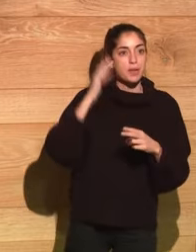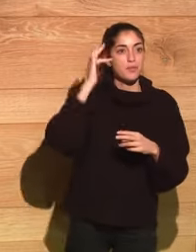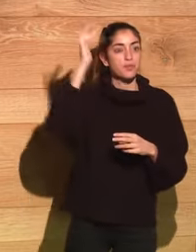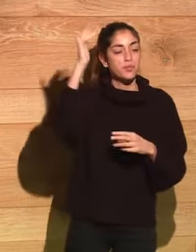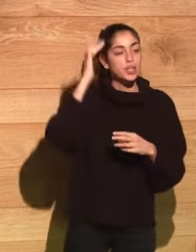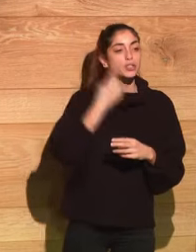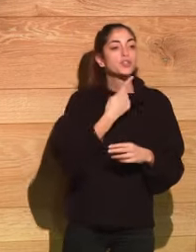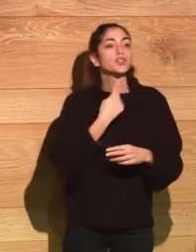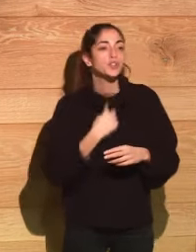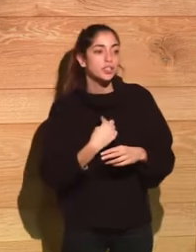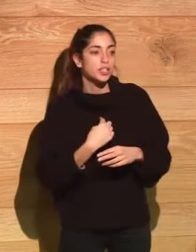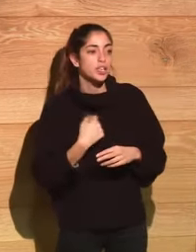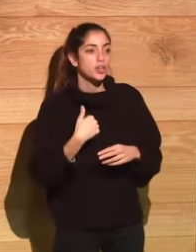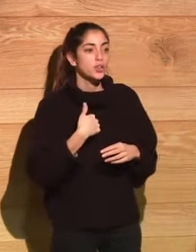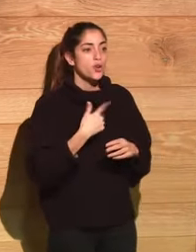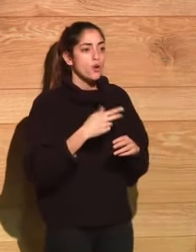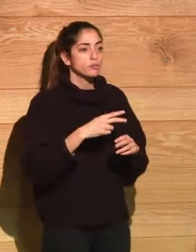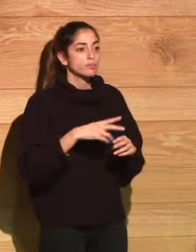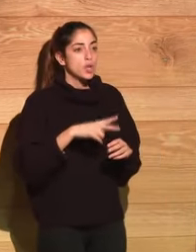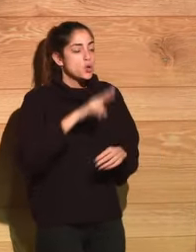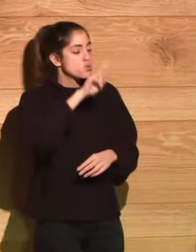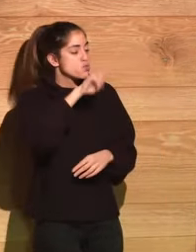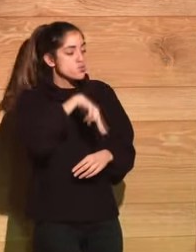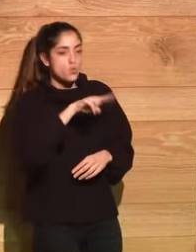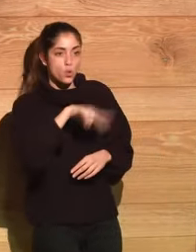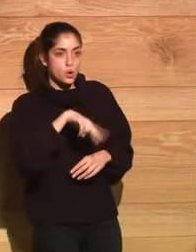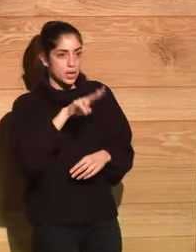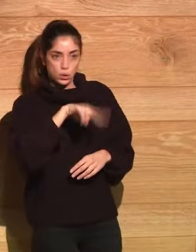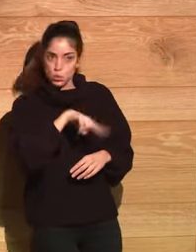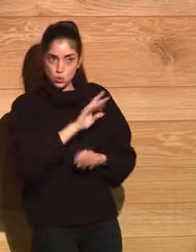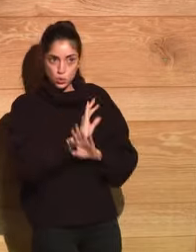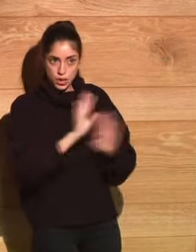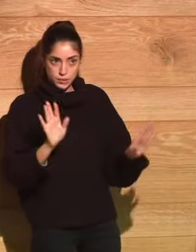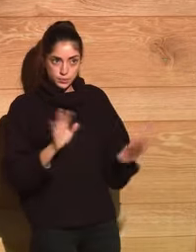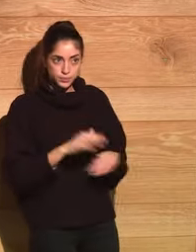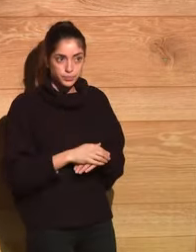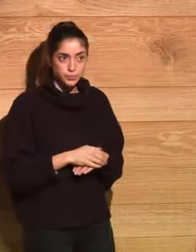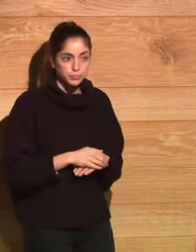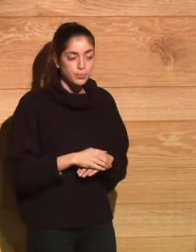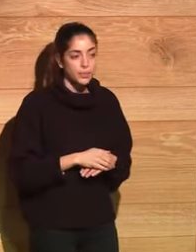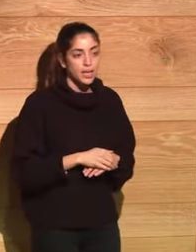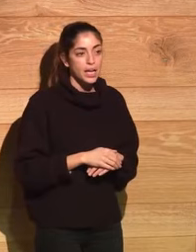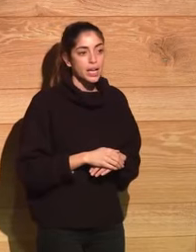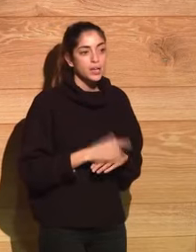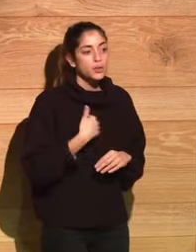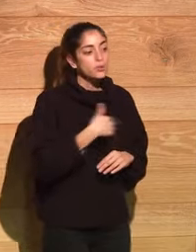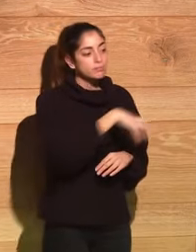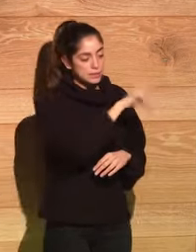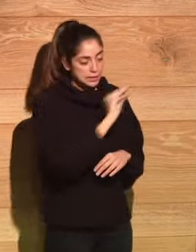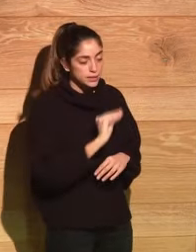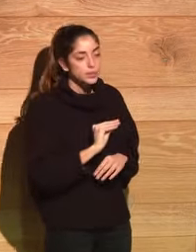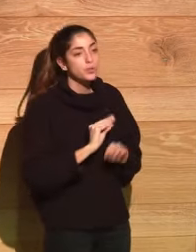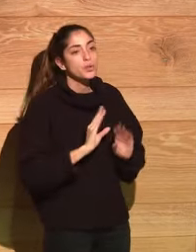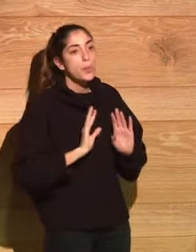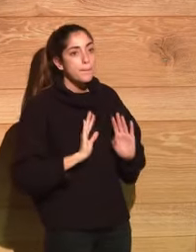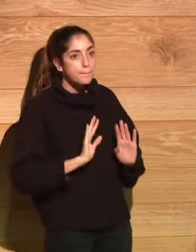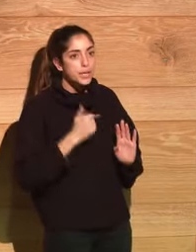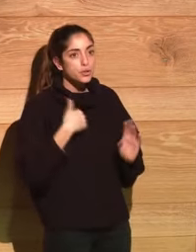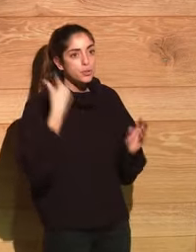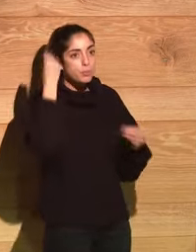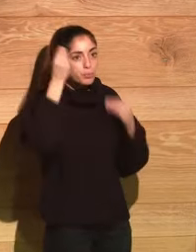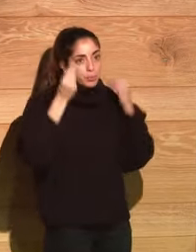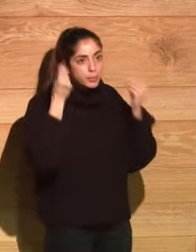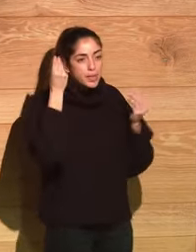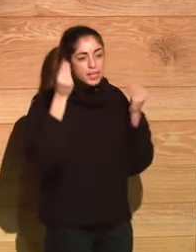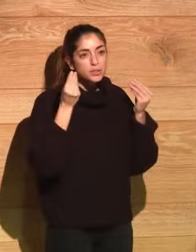deseo. Pues yo ahora debería decir jamás sobre mi cadáver, ¿no? Pero no, entiendo lo que dices, pero yo creo que ahí simplemente hay una ambigüedad en la